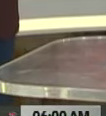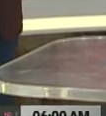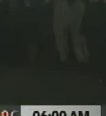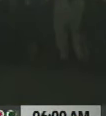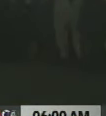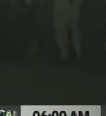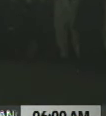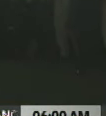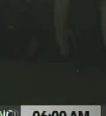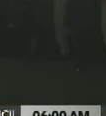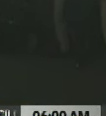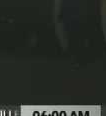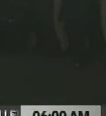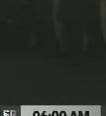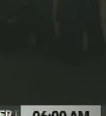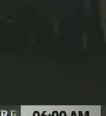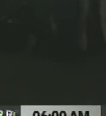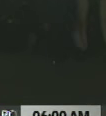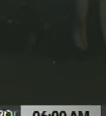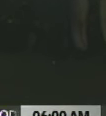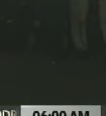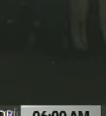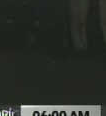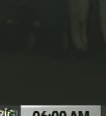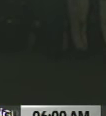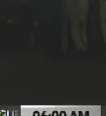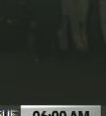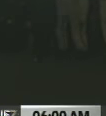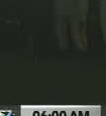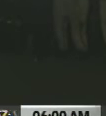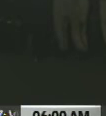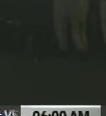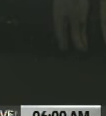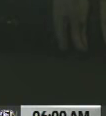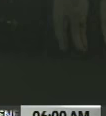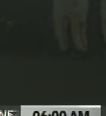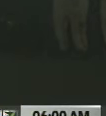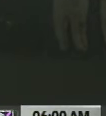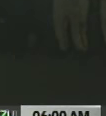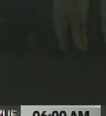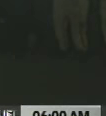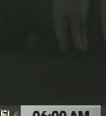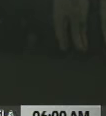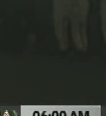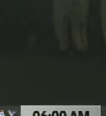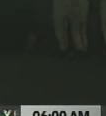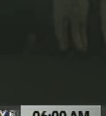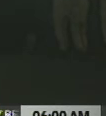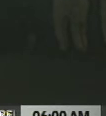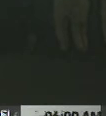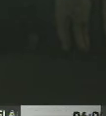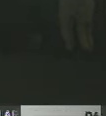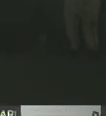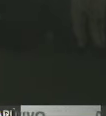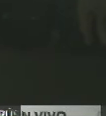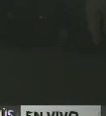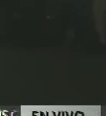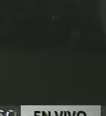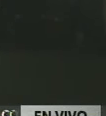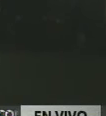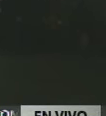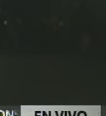al Panteón Nacional y vamos a seguir revisando información. Ahí están las imágenes, allí comienza el homenaje a ese gigante